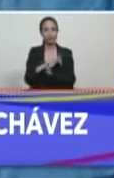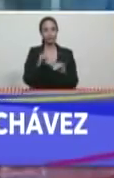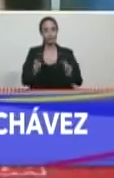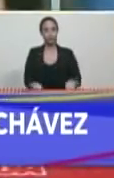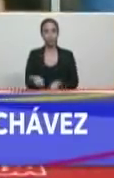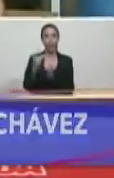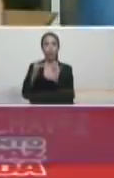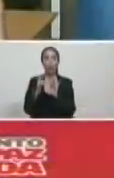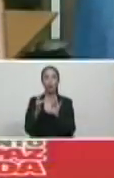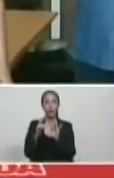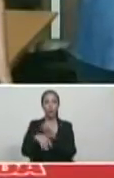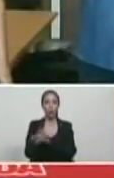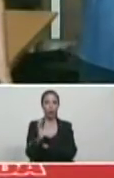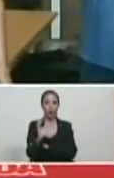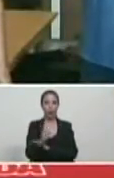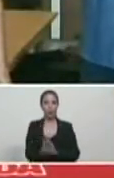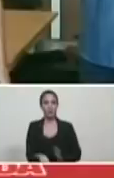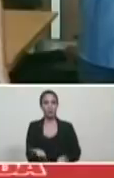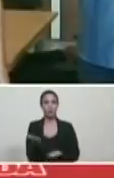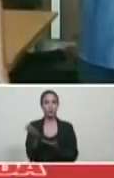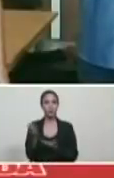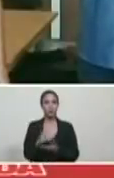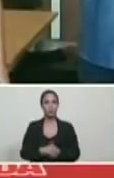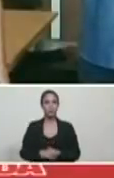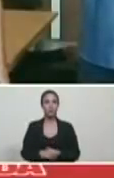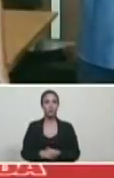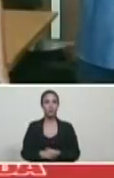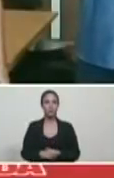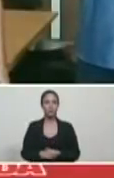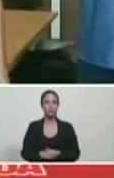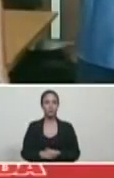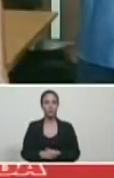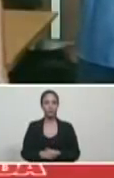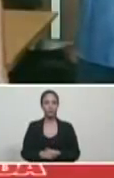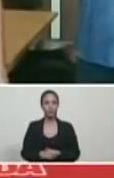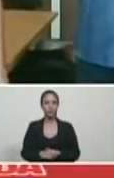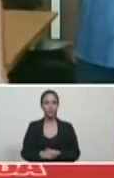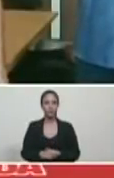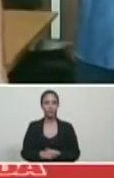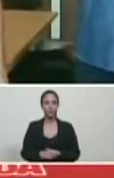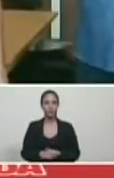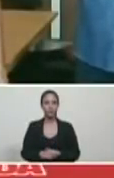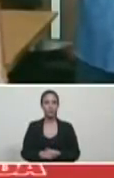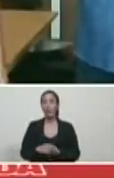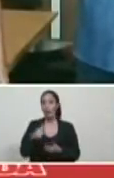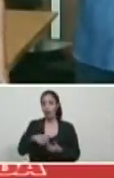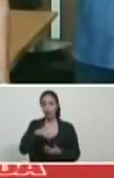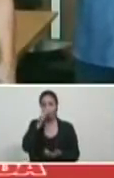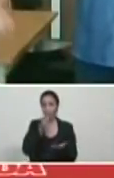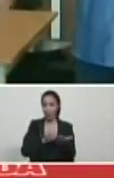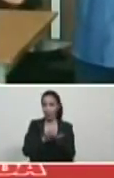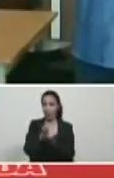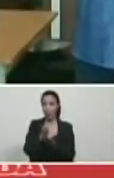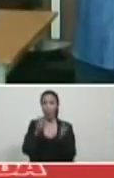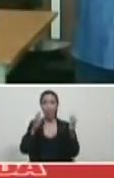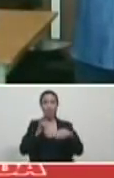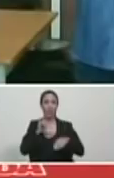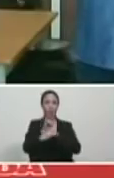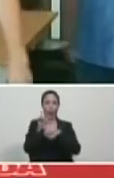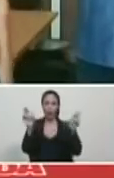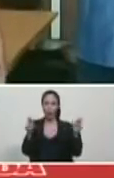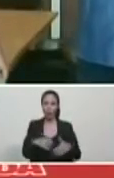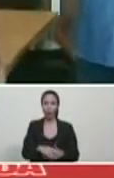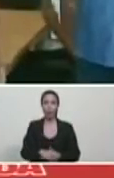el pase a Caracas, sin antes decirle, presidente, aquí nos mantenemos leales siempre, traidores